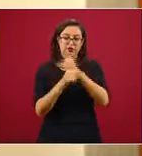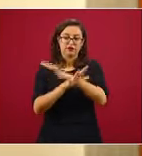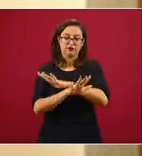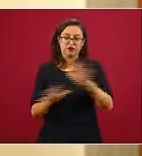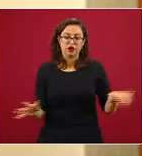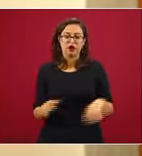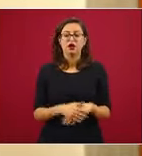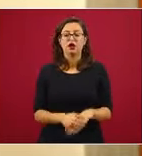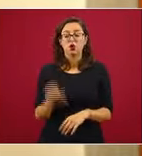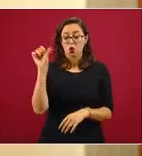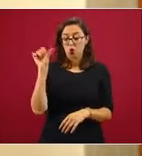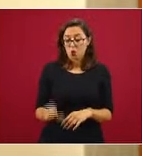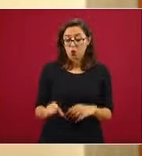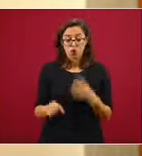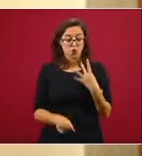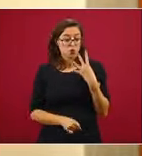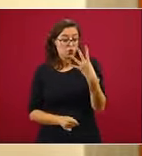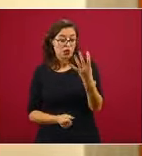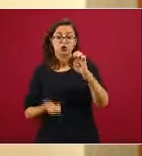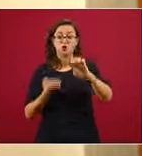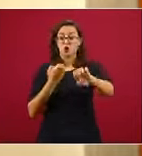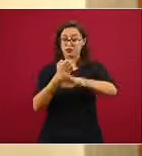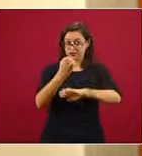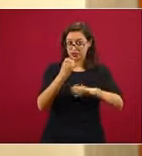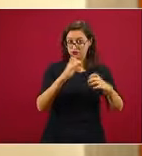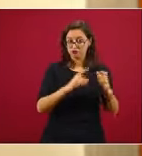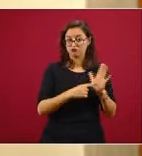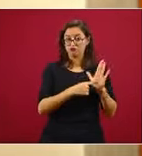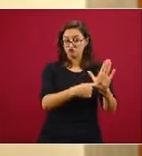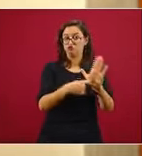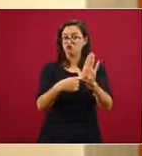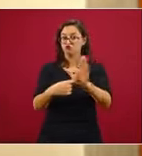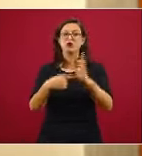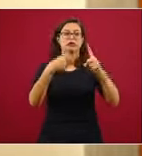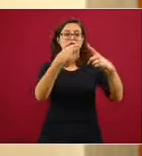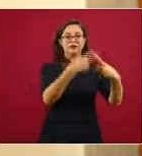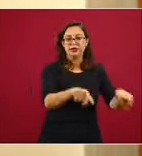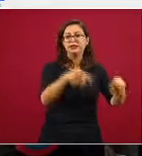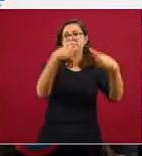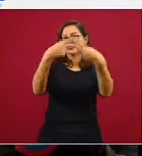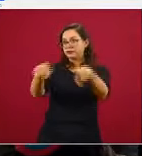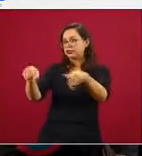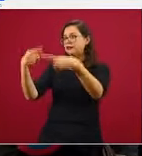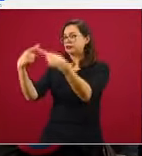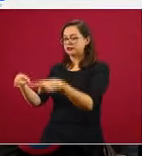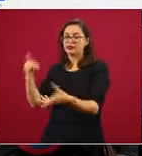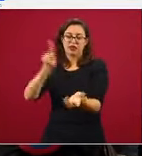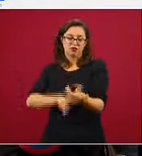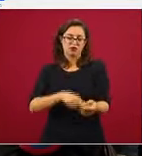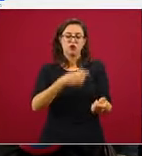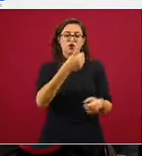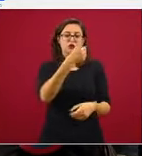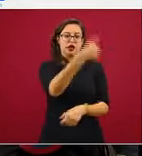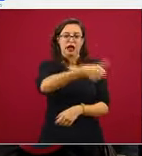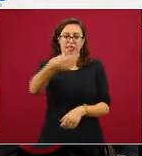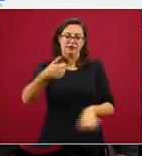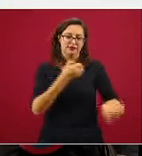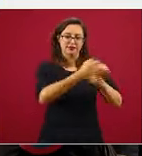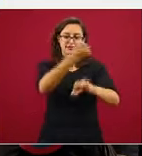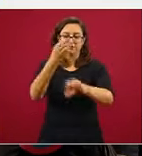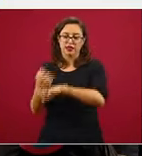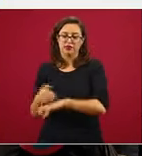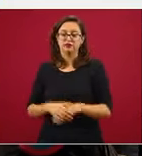4 entidades federativas y vamos a ver cómo el comportamiento es diferencial ya en el nivel local. Vamos a la siguiente diapositiva,